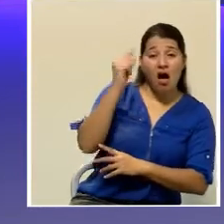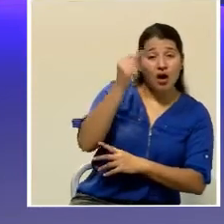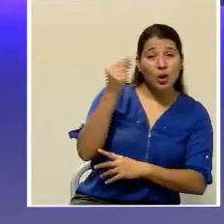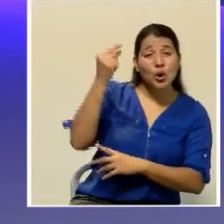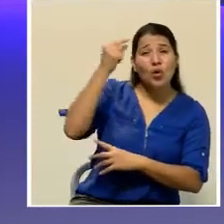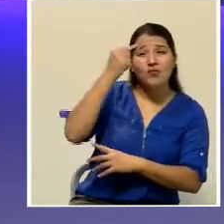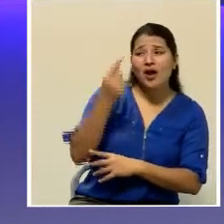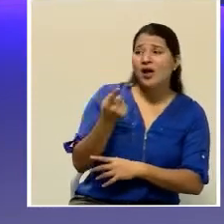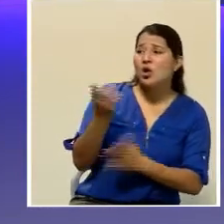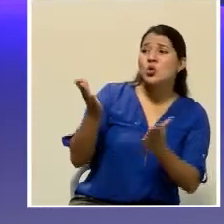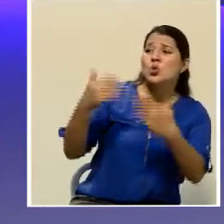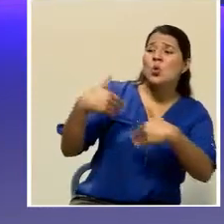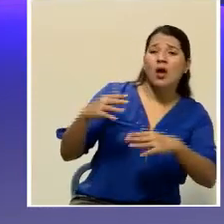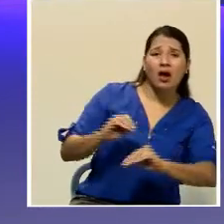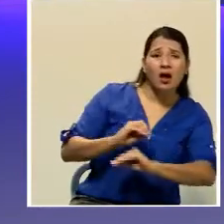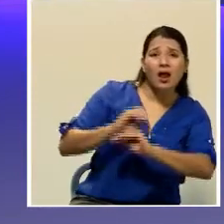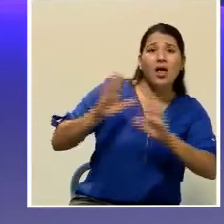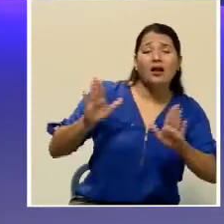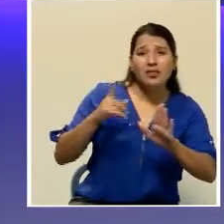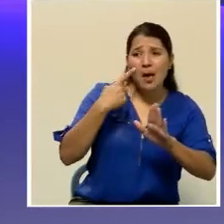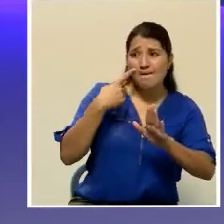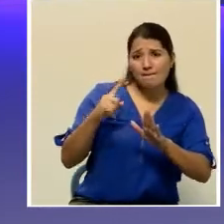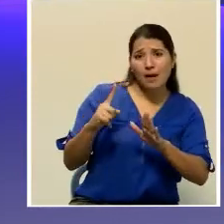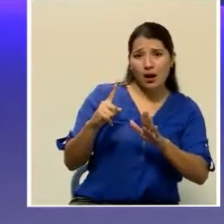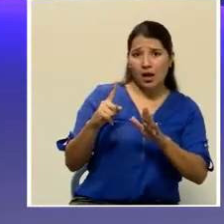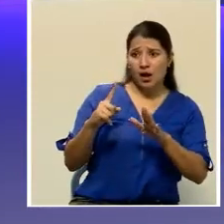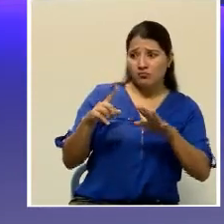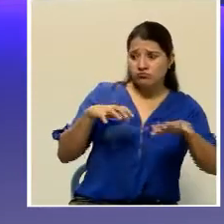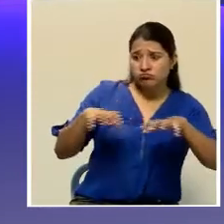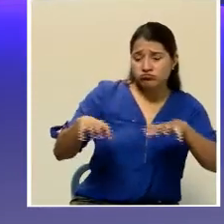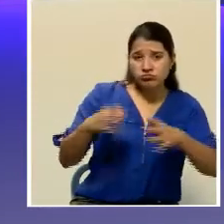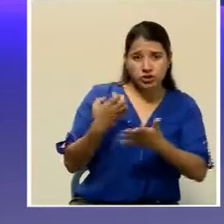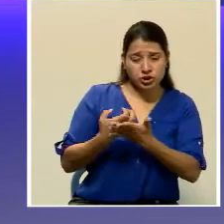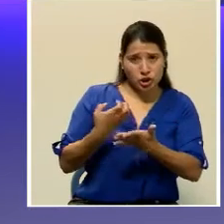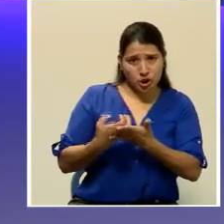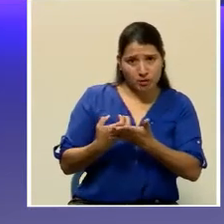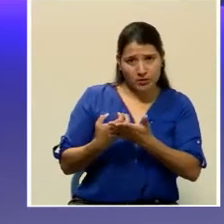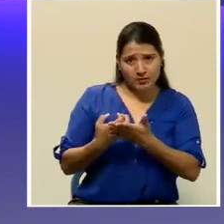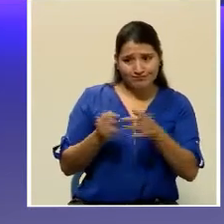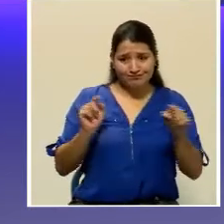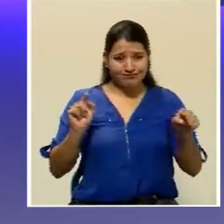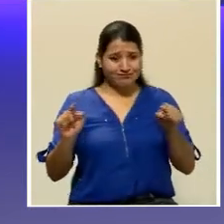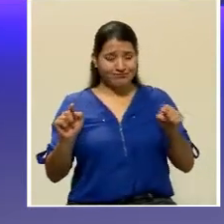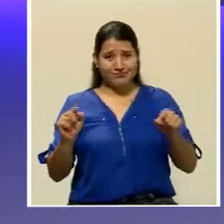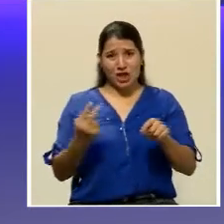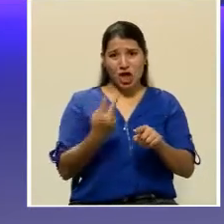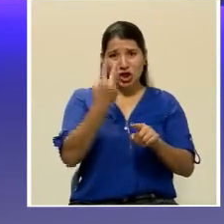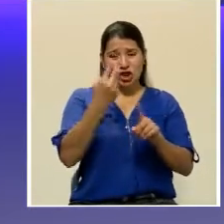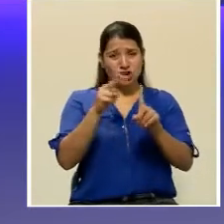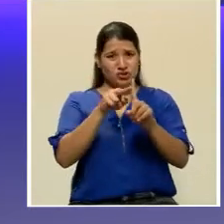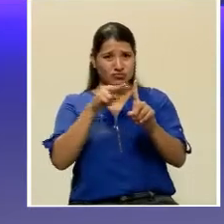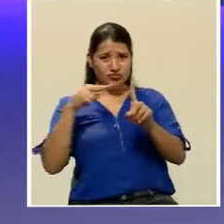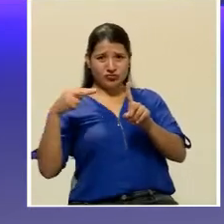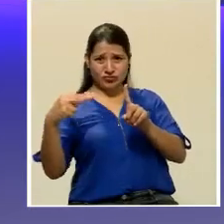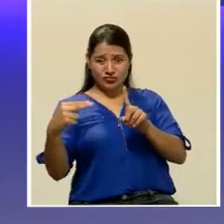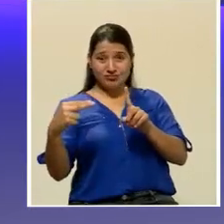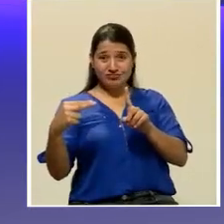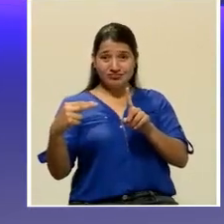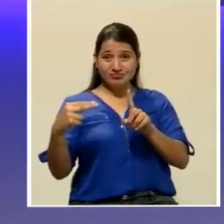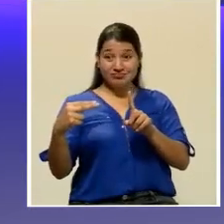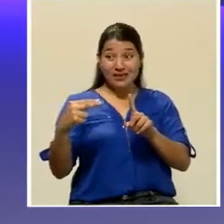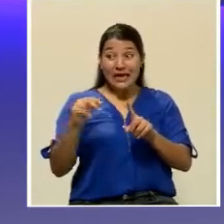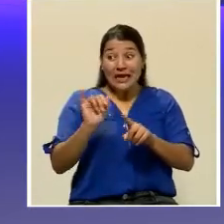Ejecutivo falta de claridad en gestionar una agenda económica. Entre estas dos visiones hay casi 500.000